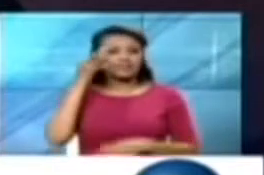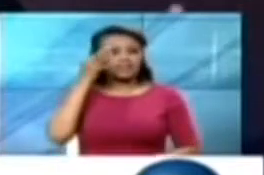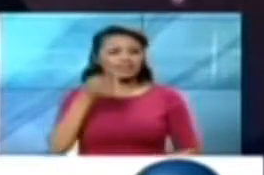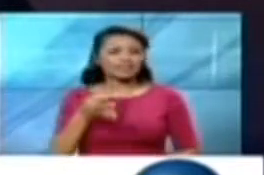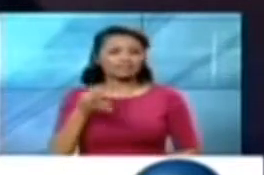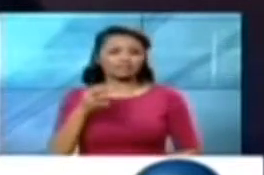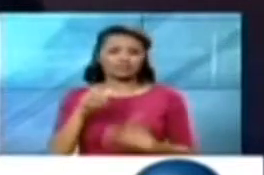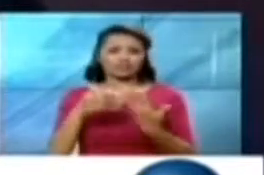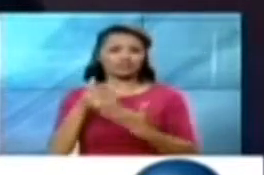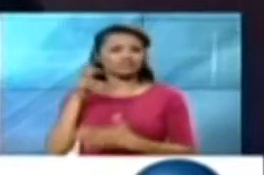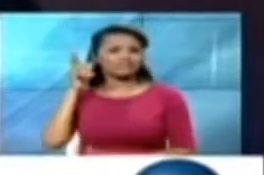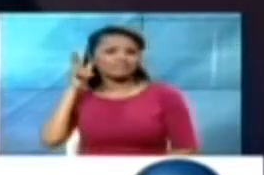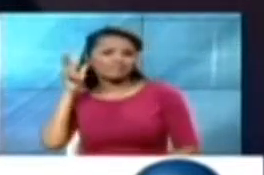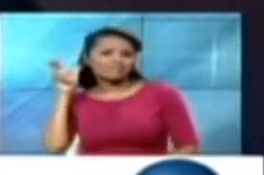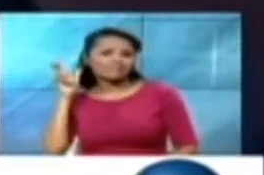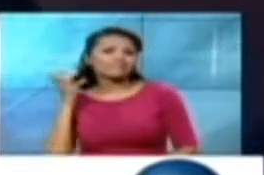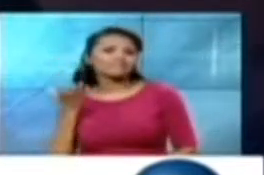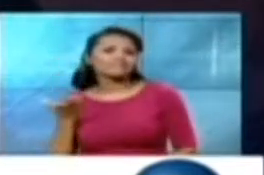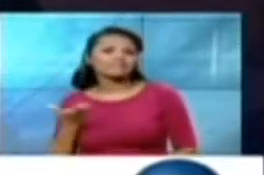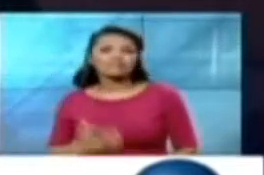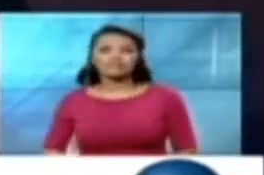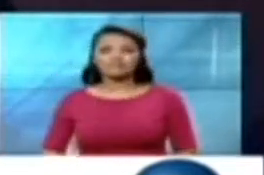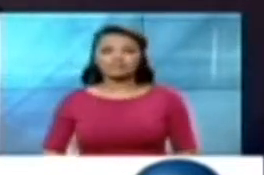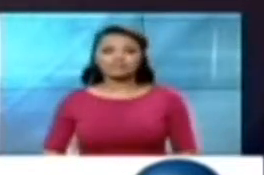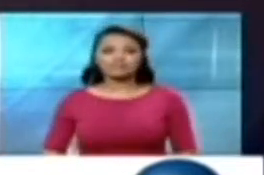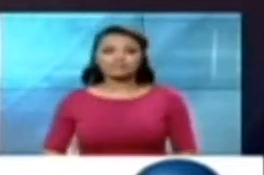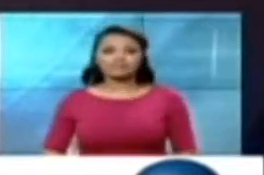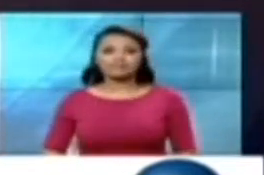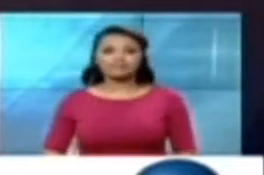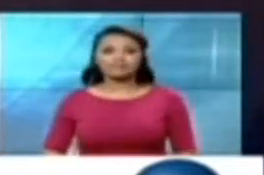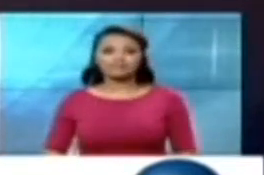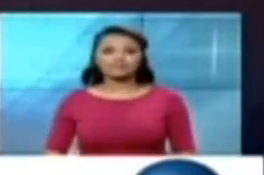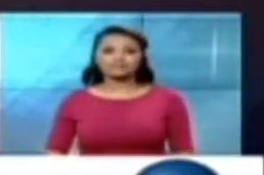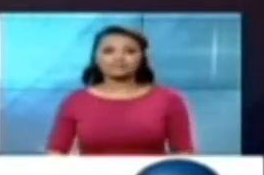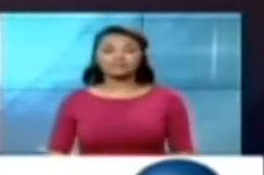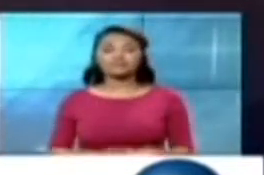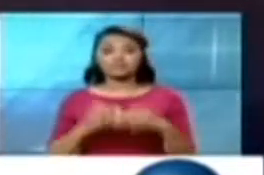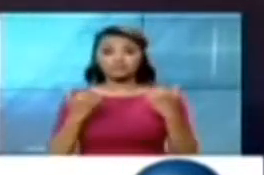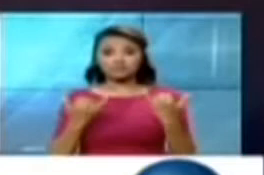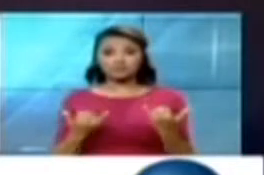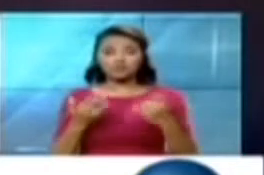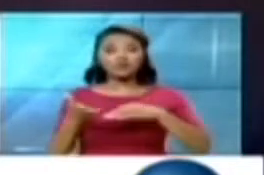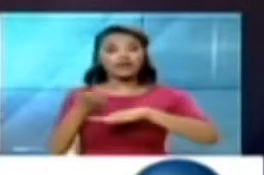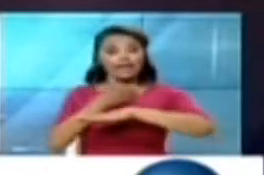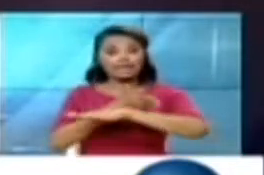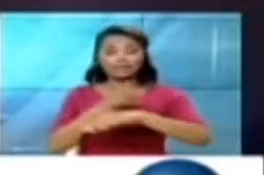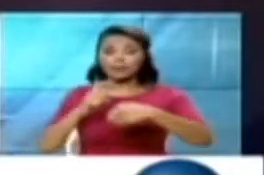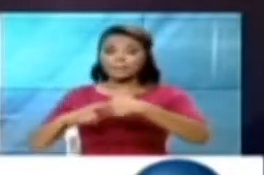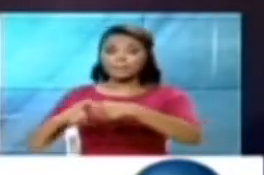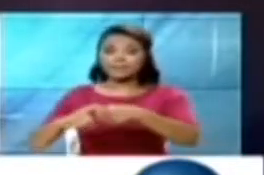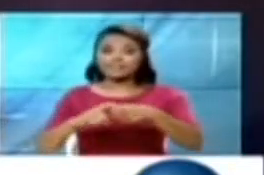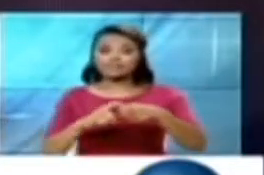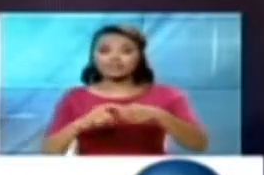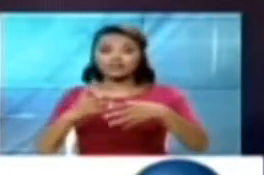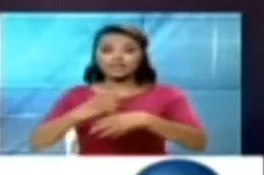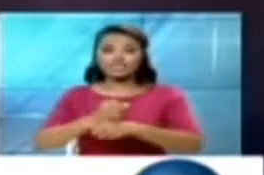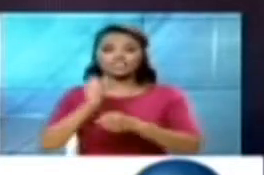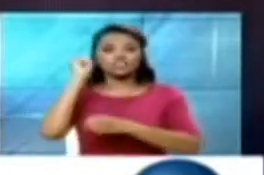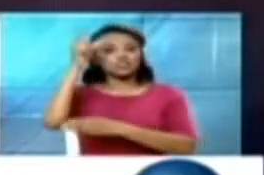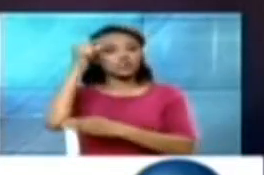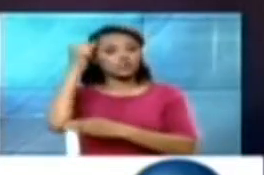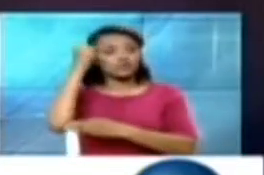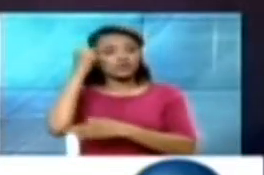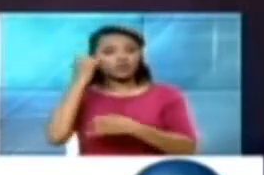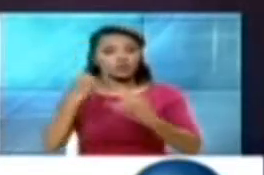el pueblo escucha. Precisamente quienes ya han participado, han hecho gobierno en los